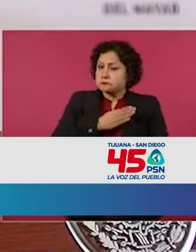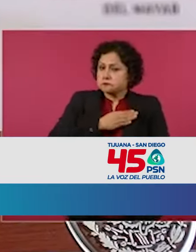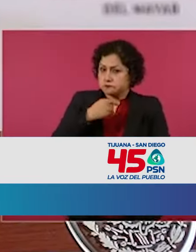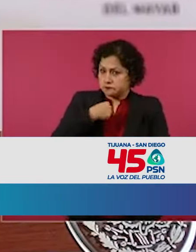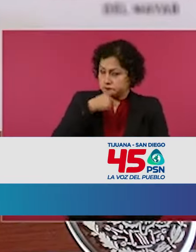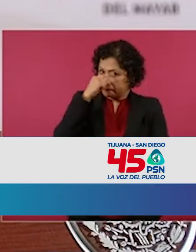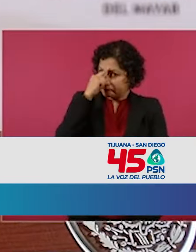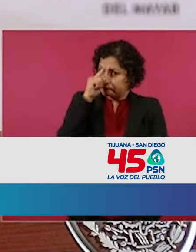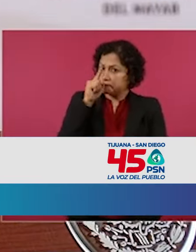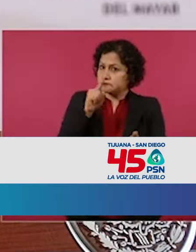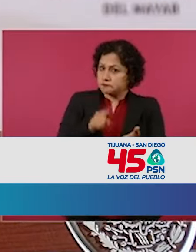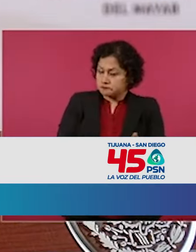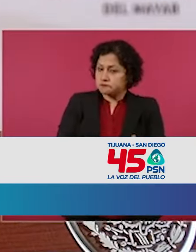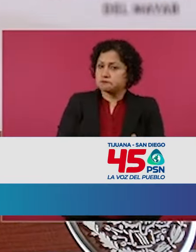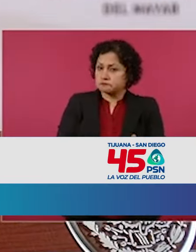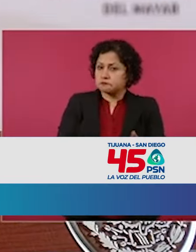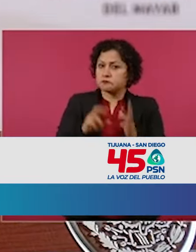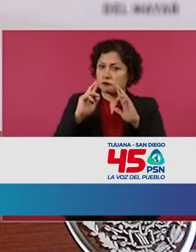los representantes